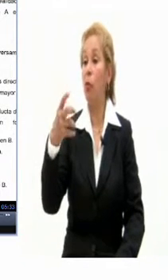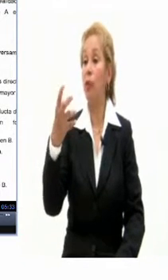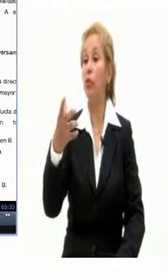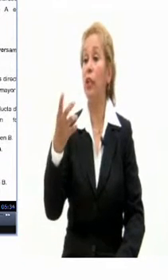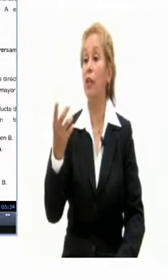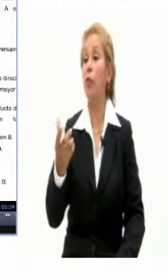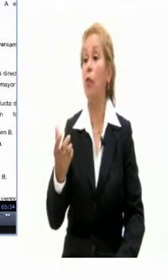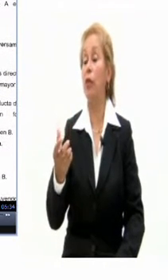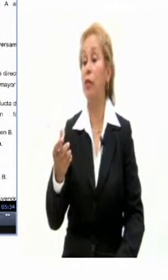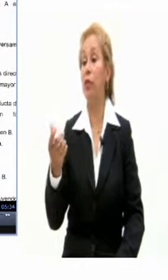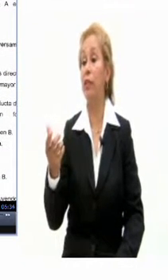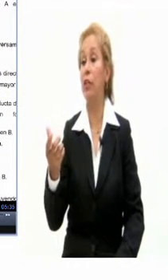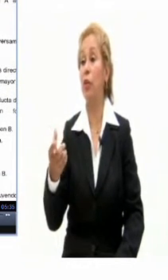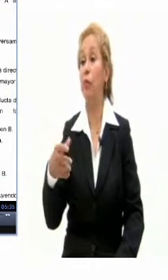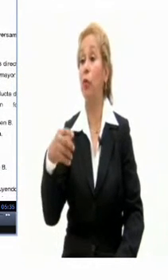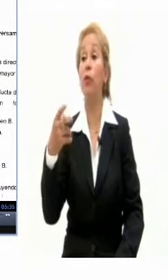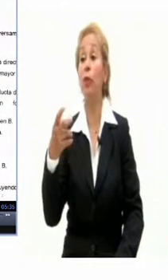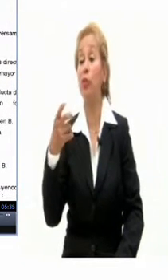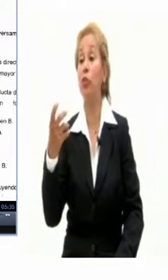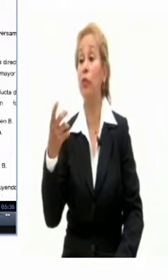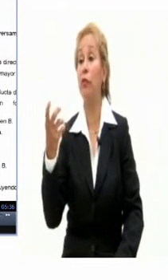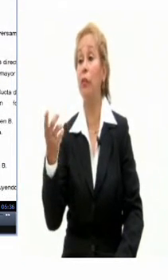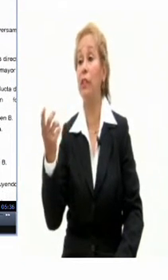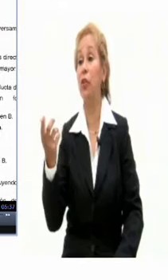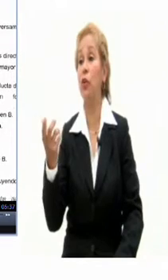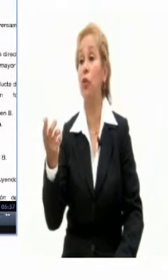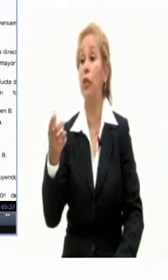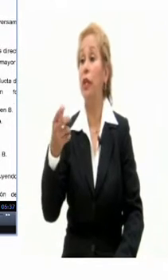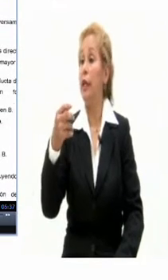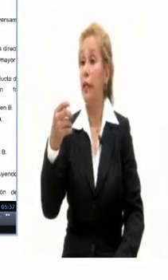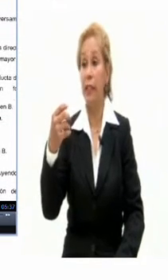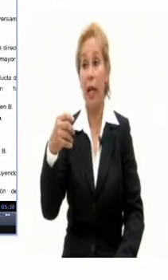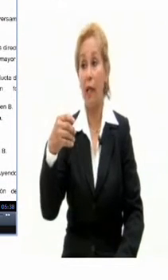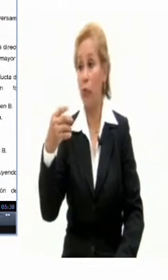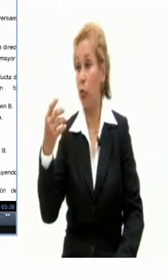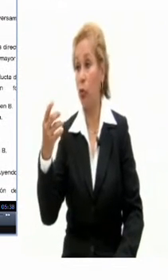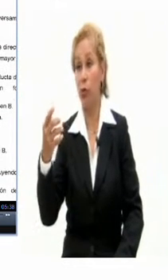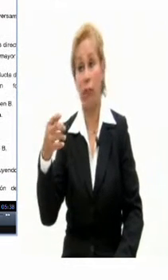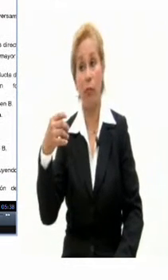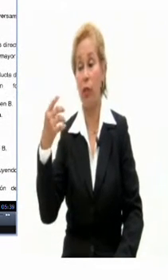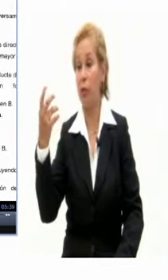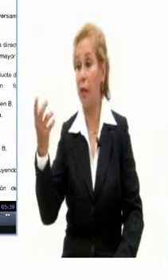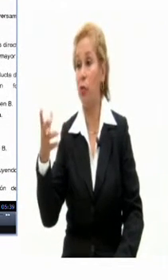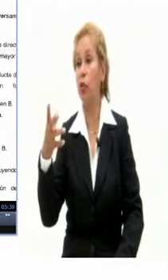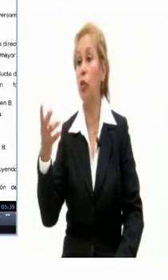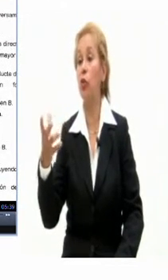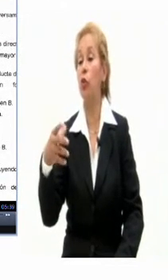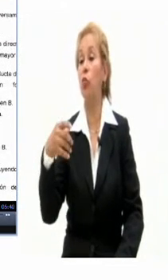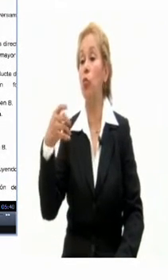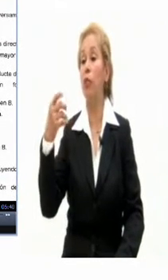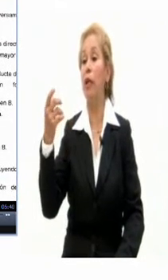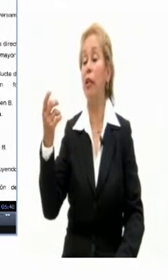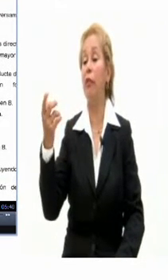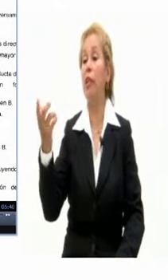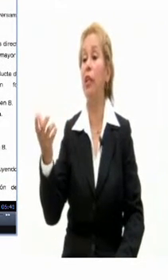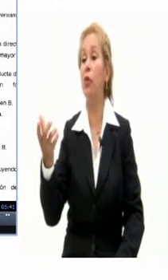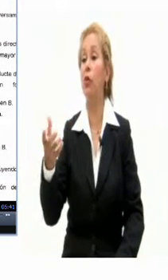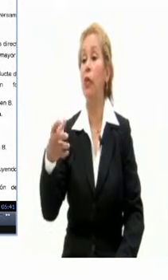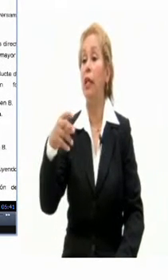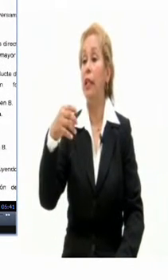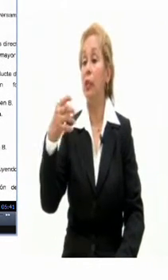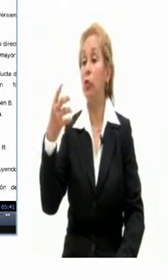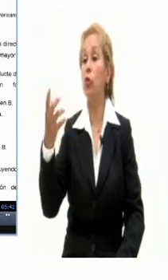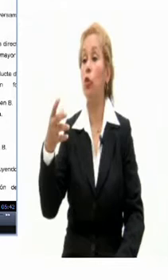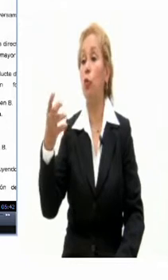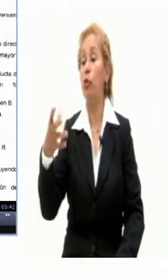hipótesis cuando tenemos poca información. Pero cuando hay mucha información, ya nosotros tenemos el marco teórico mucho más